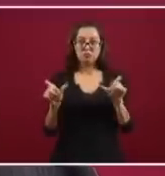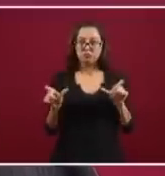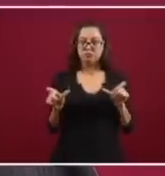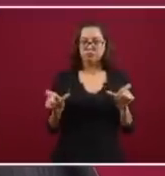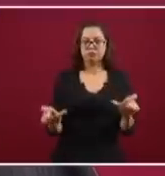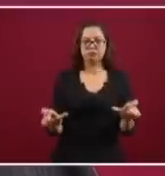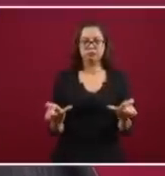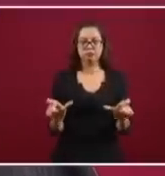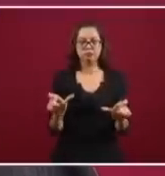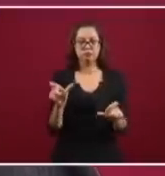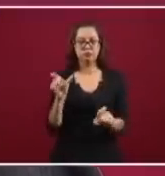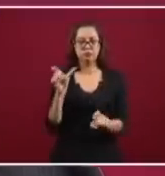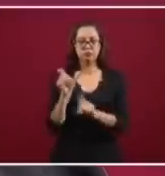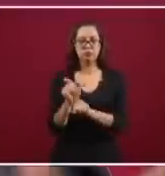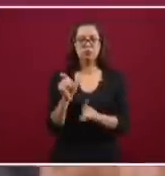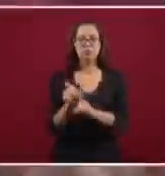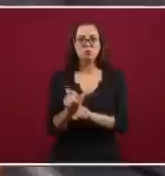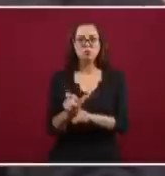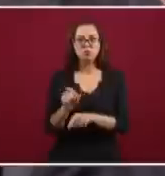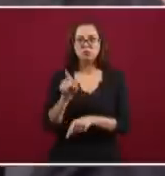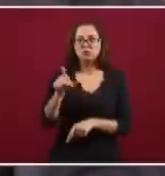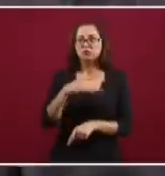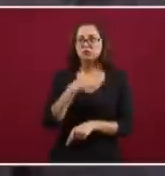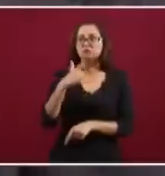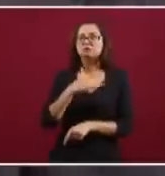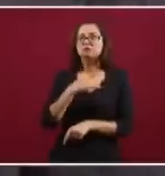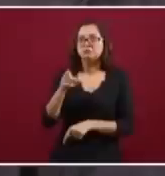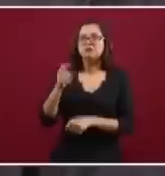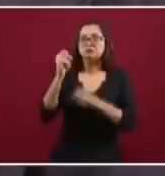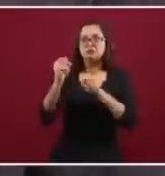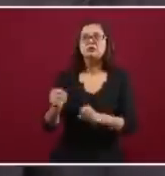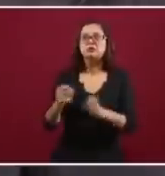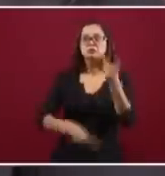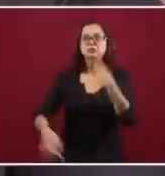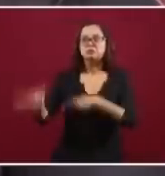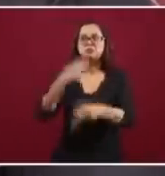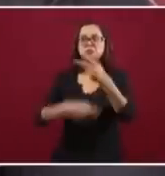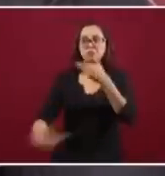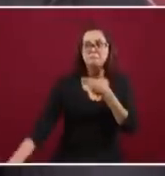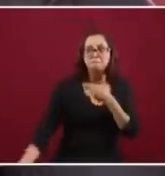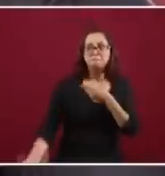de que podían entrar por la fuerza.